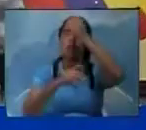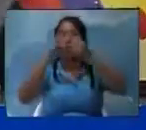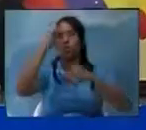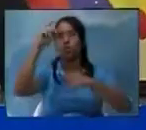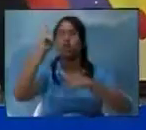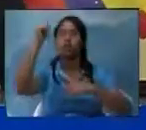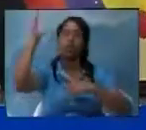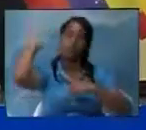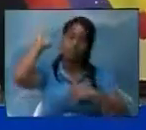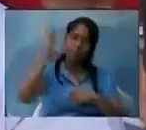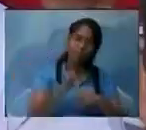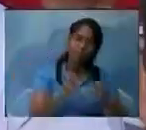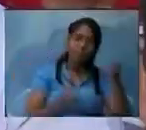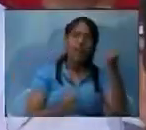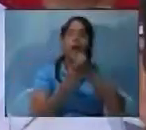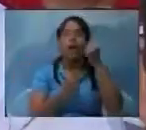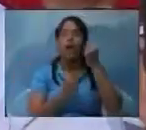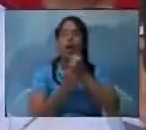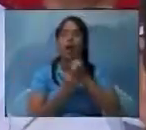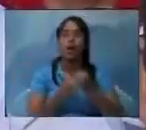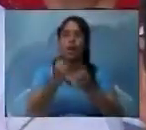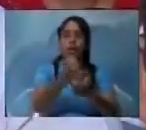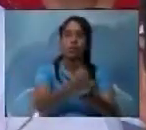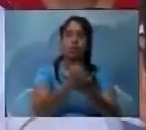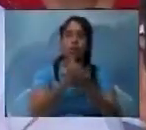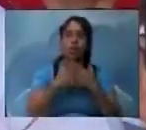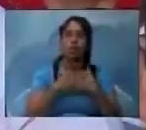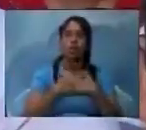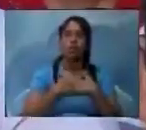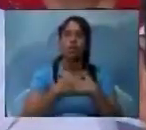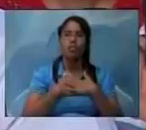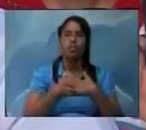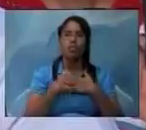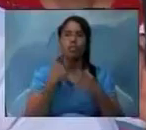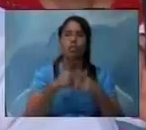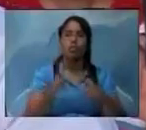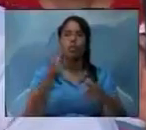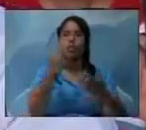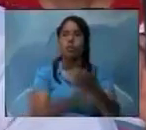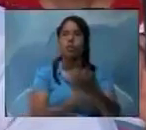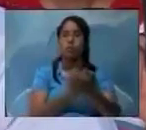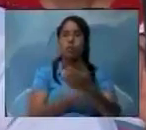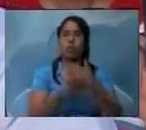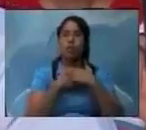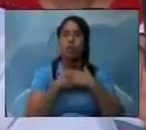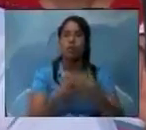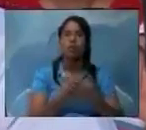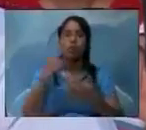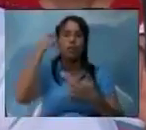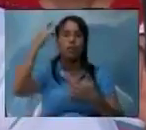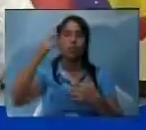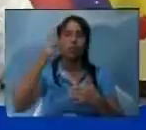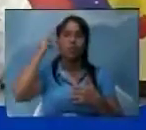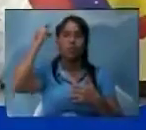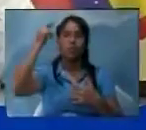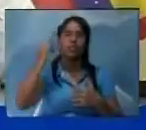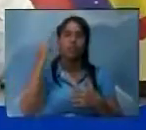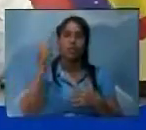y el Señor viene a socorrernos, viene a ayudarnos. Pero hermanos queridos,